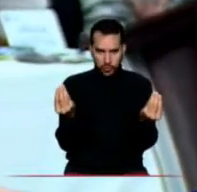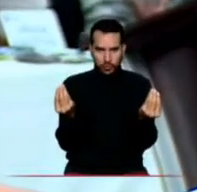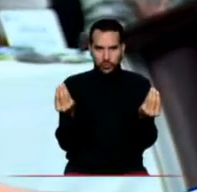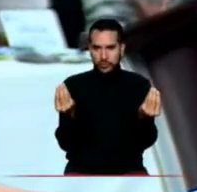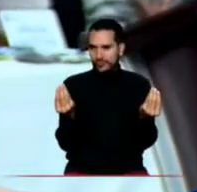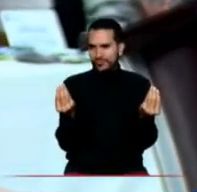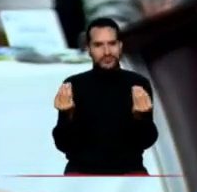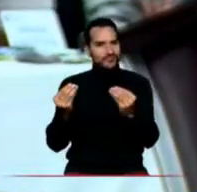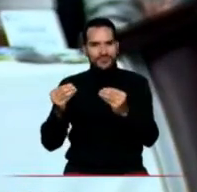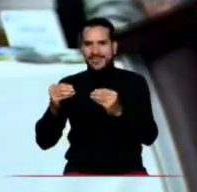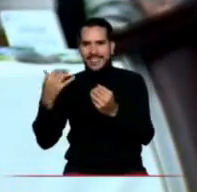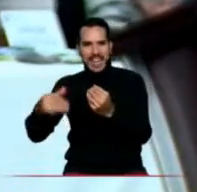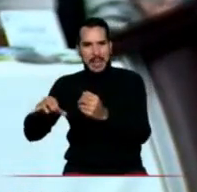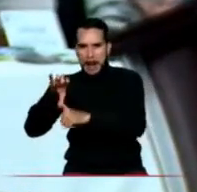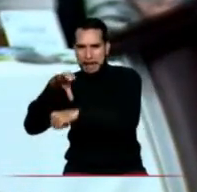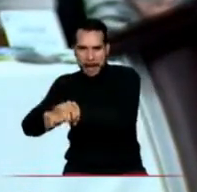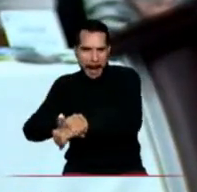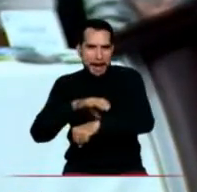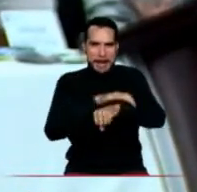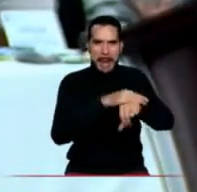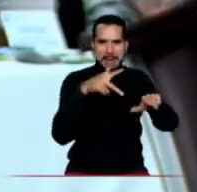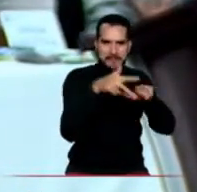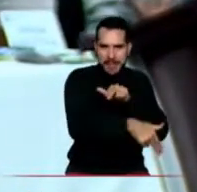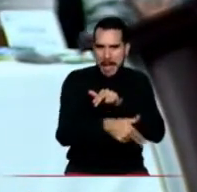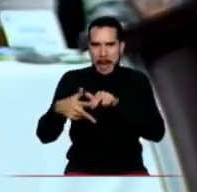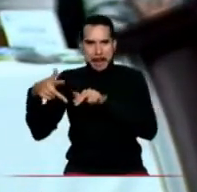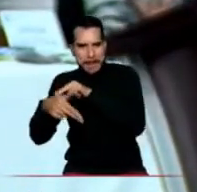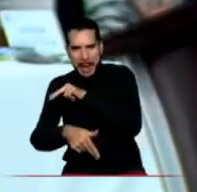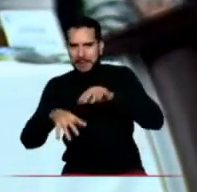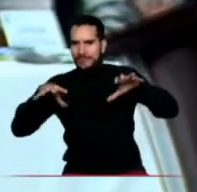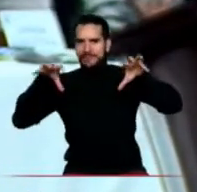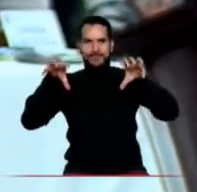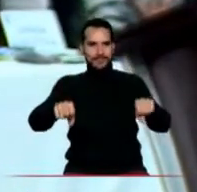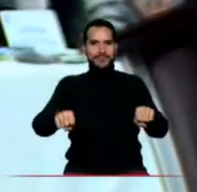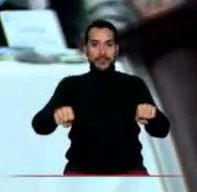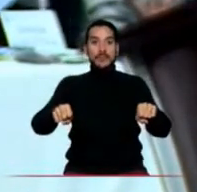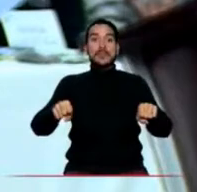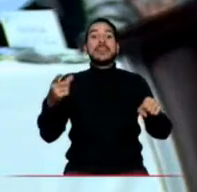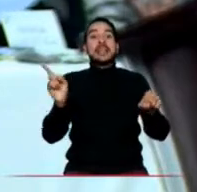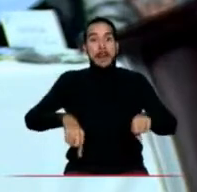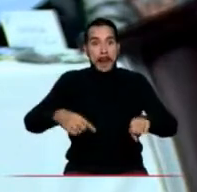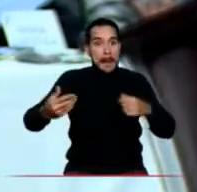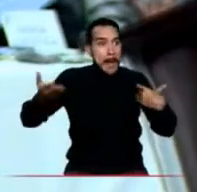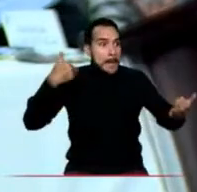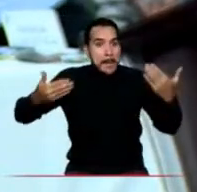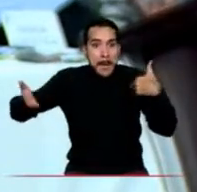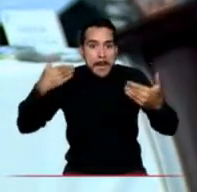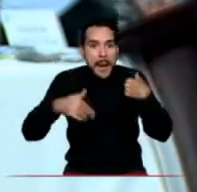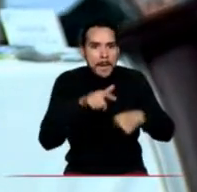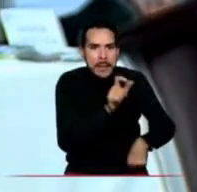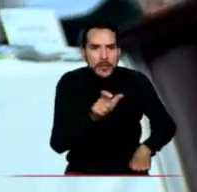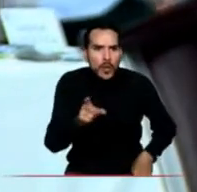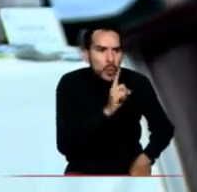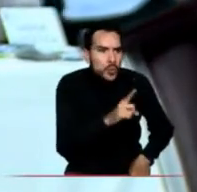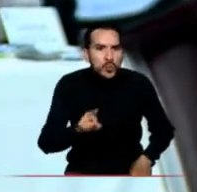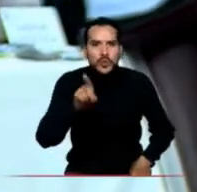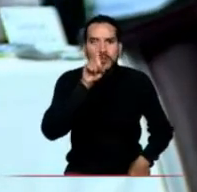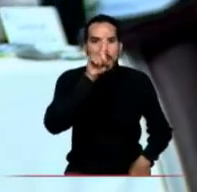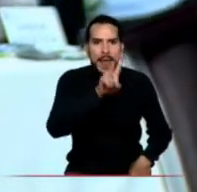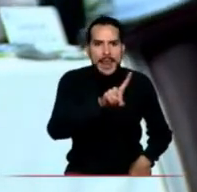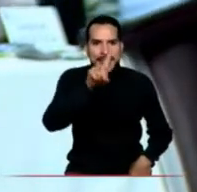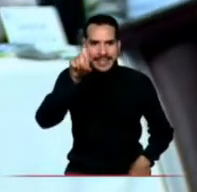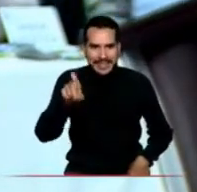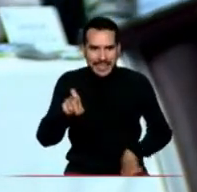de 29 diligencias de registro de allanamiento, se da con la captura de 16 personas por los delitos de concierto